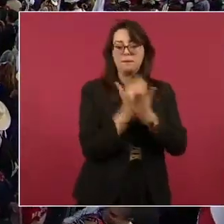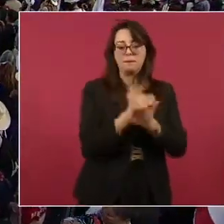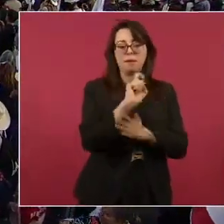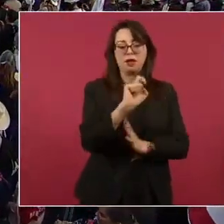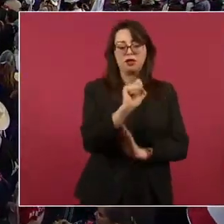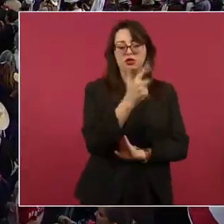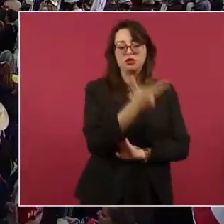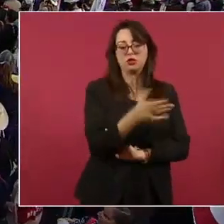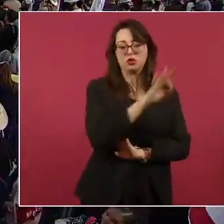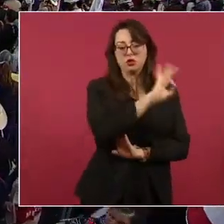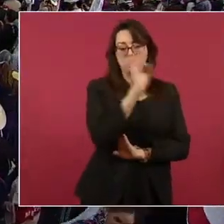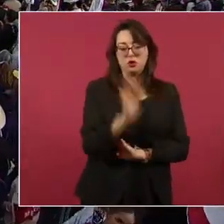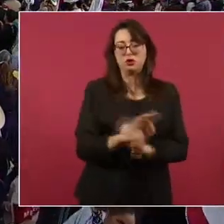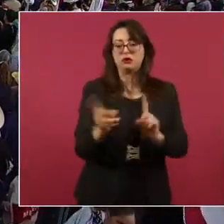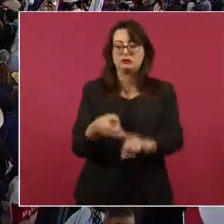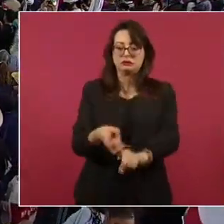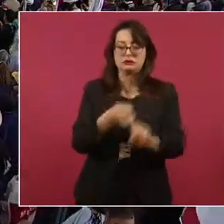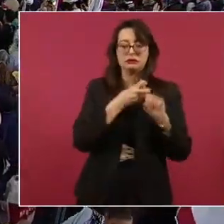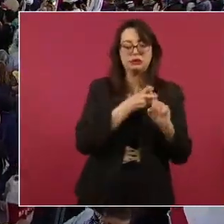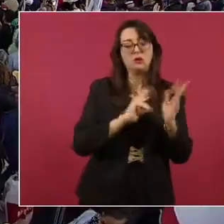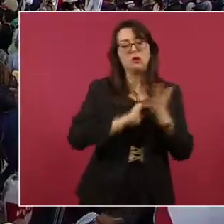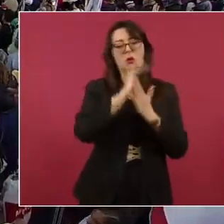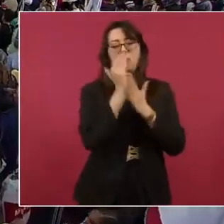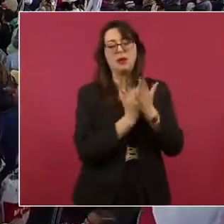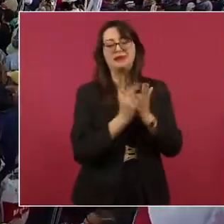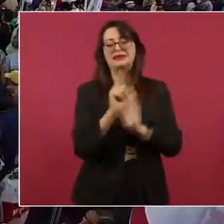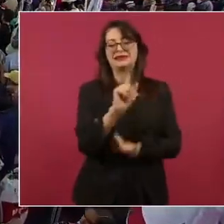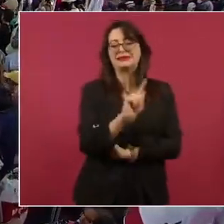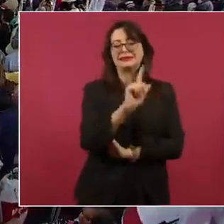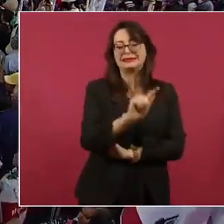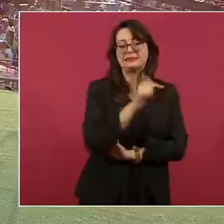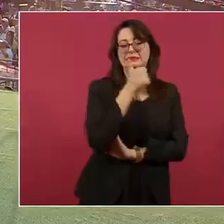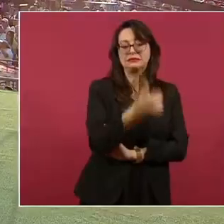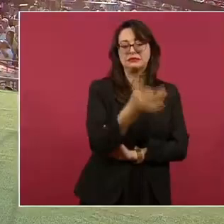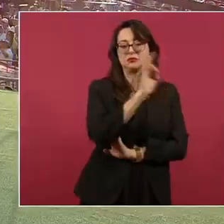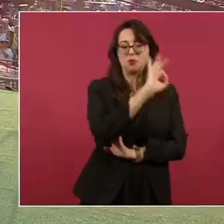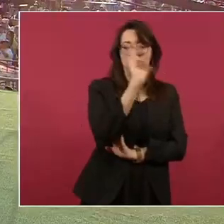secuestro en 76%.